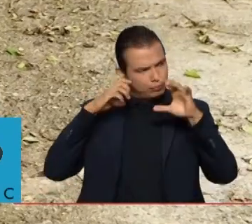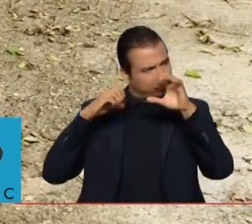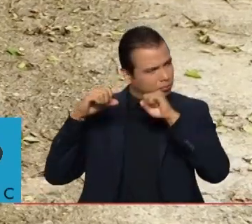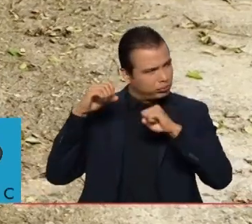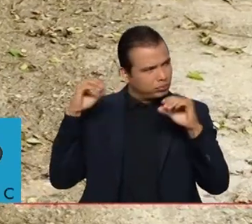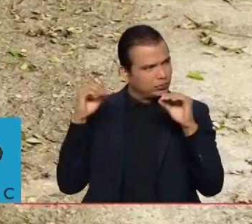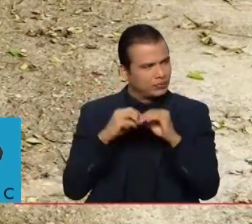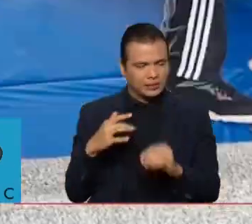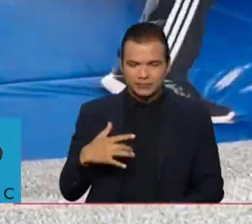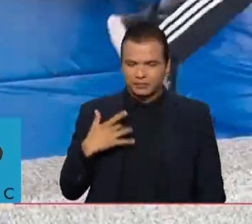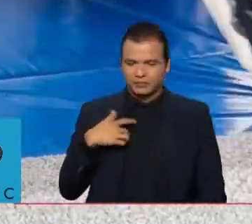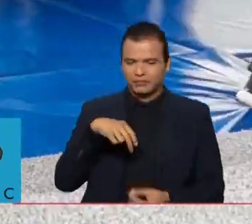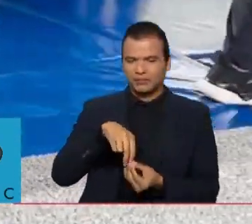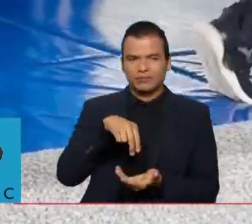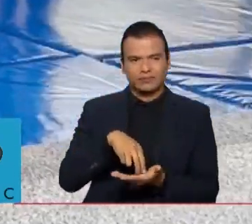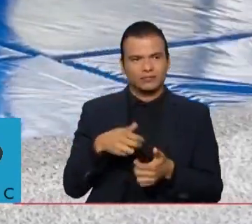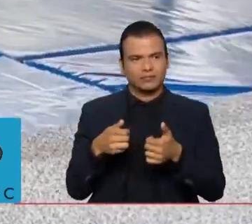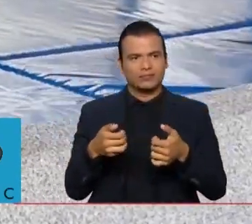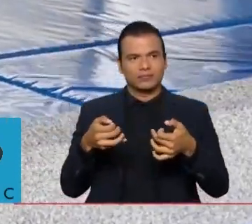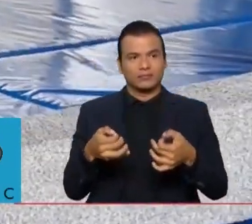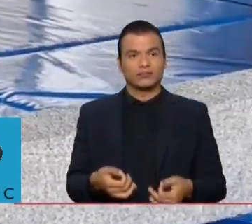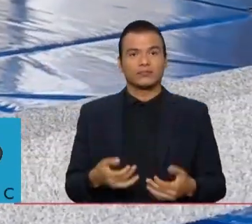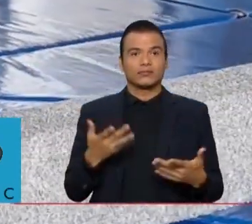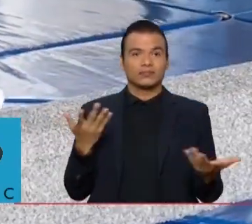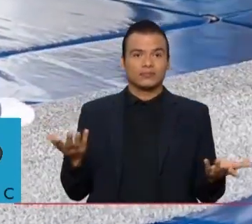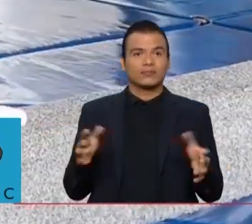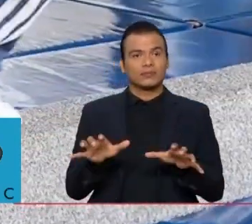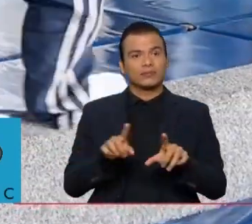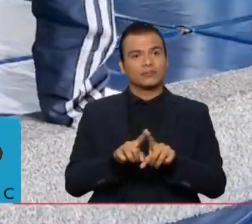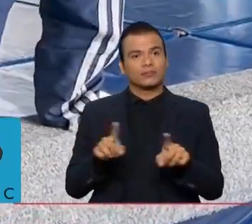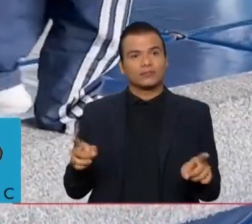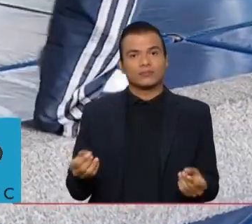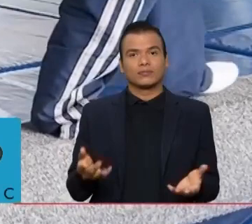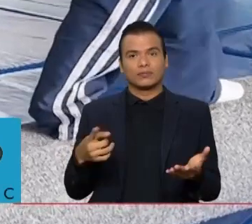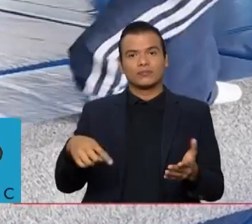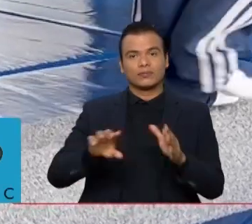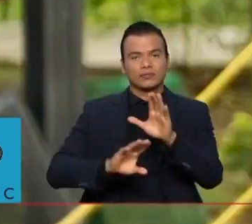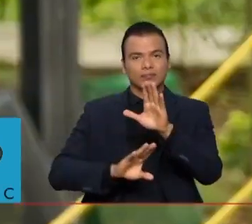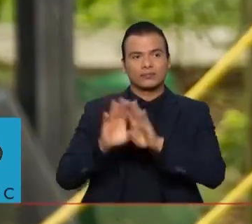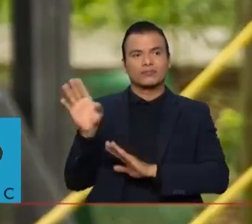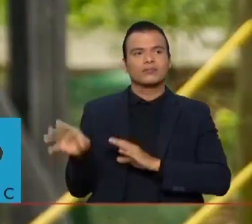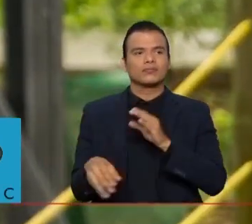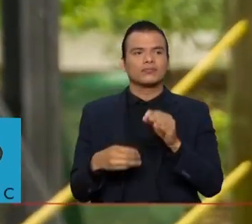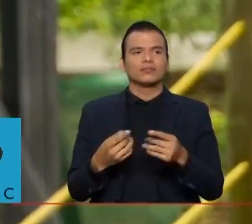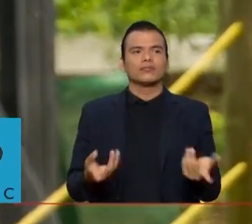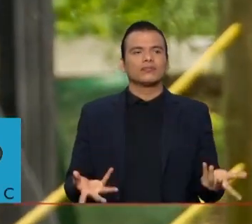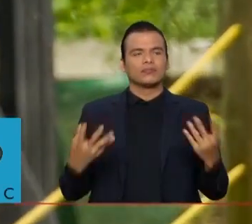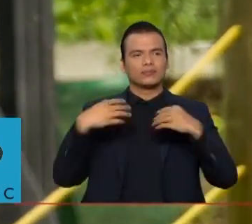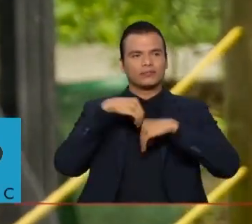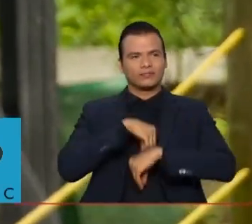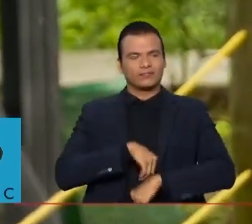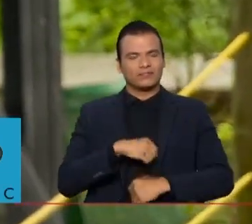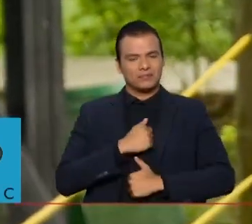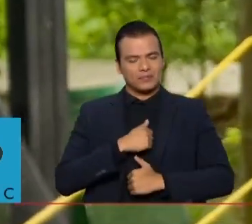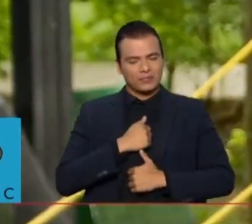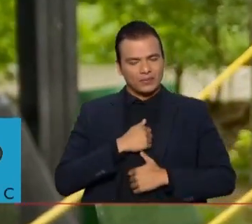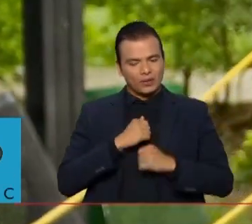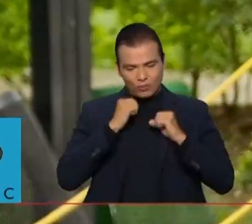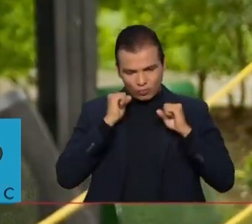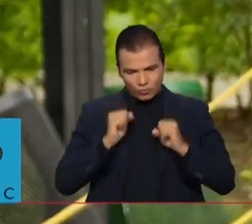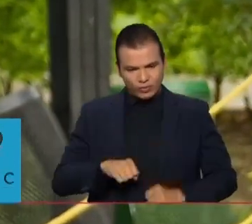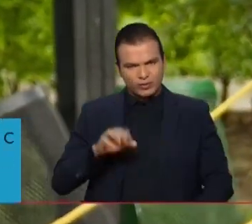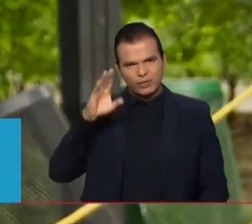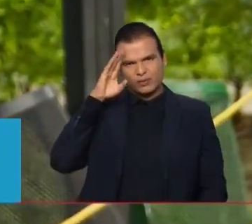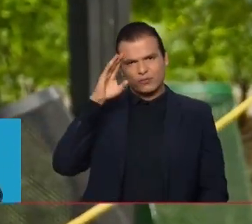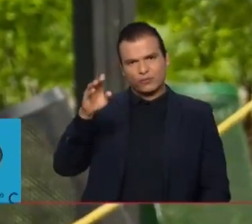emocional positivo. Estas experiencias no solo enriquecen el entorno académico, sino que también contribuyen a la formación de individuos que pueden relacionarse